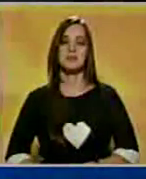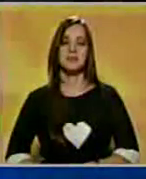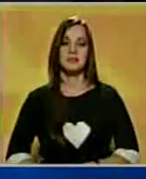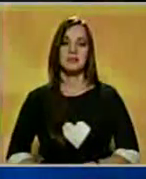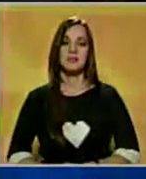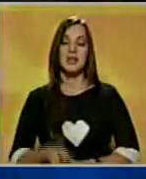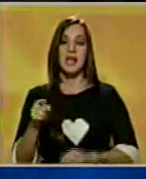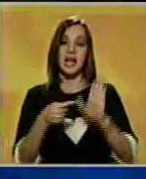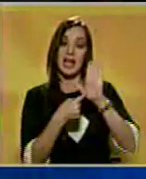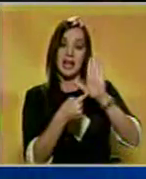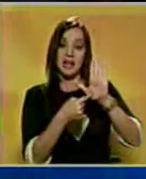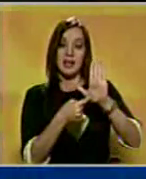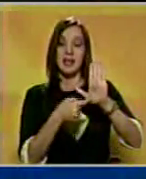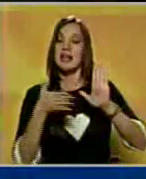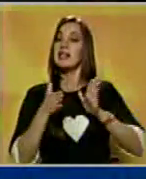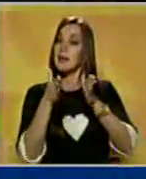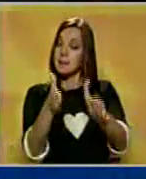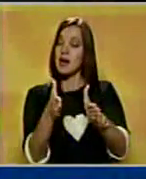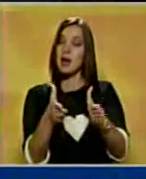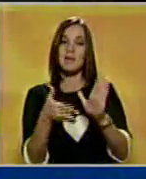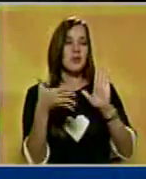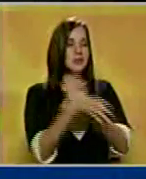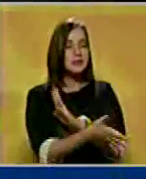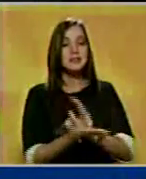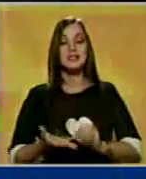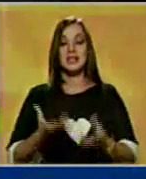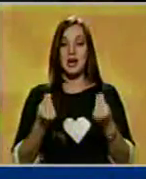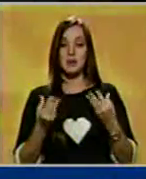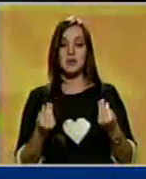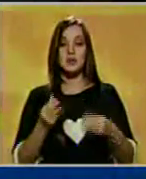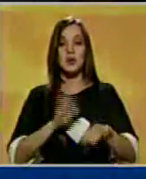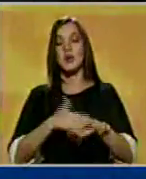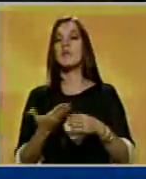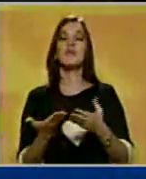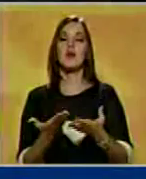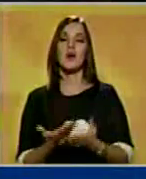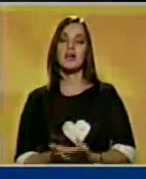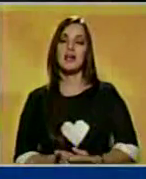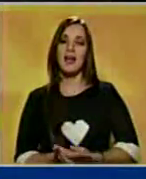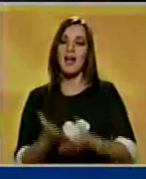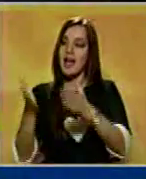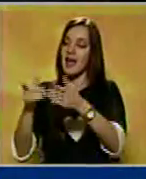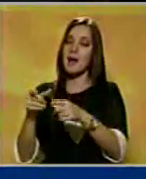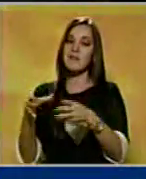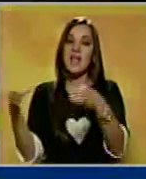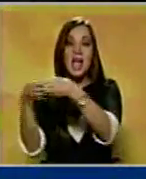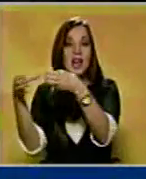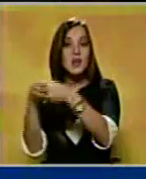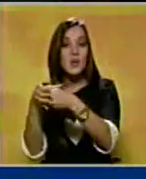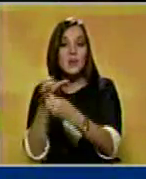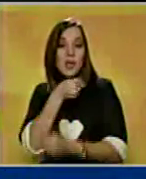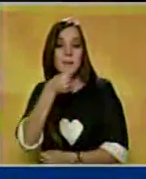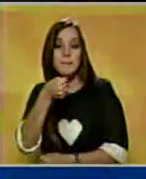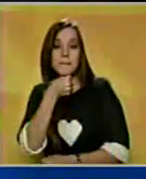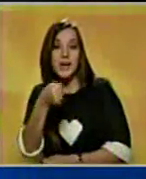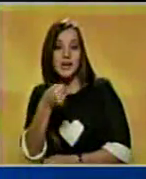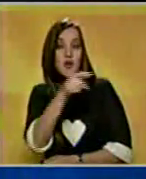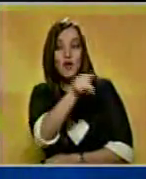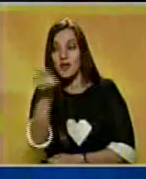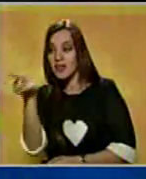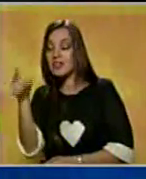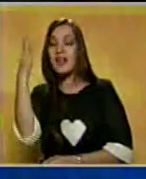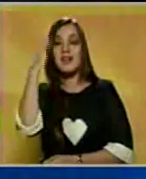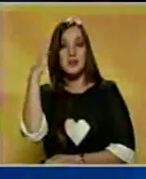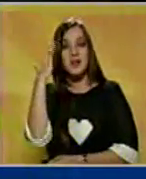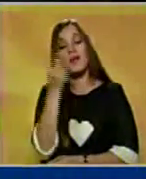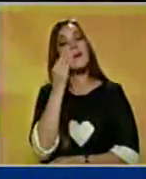nacional del año. Este es uno de los premios más significativos que he recibido porque está entregado por el gremio de periodistas, el gremio que reúne a todos los comunicadores